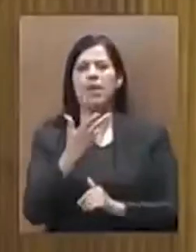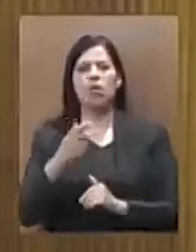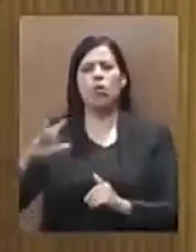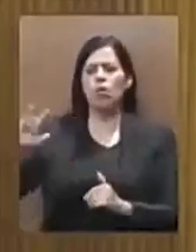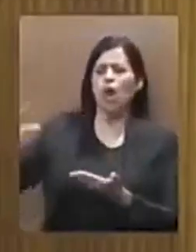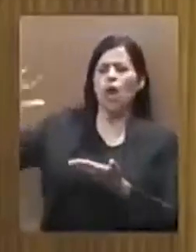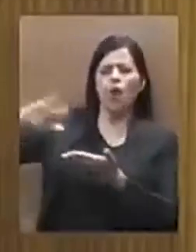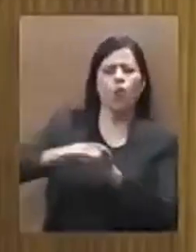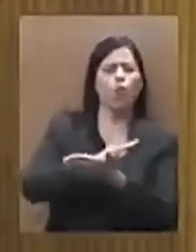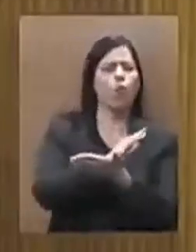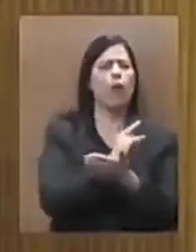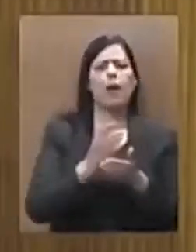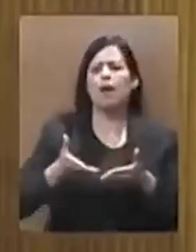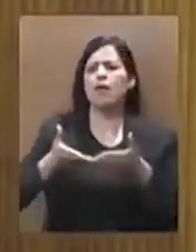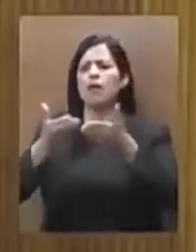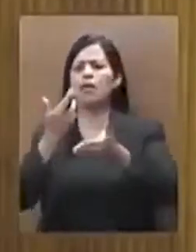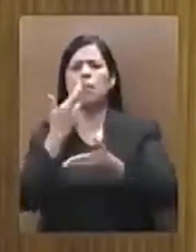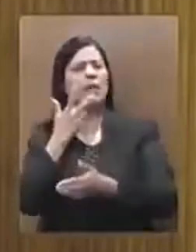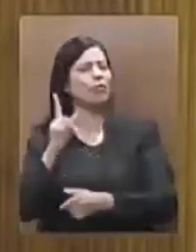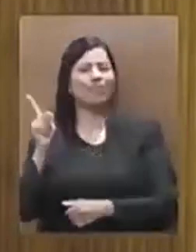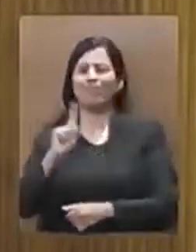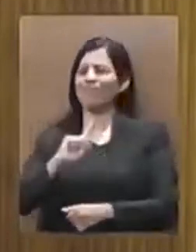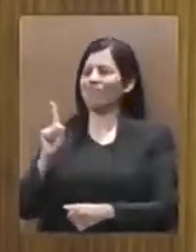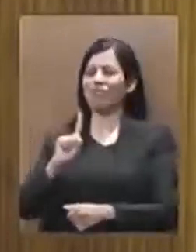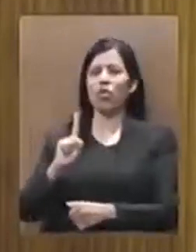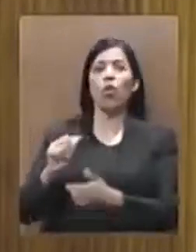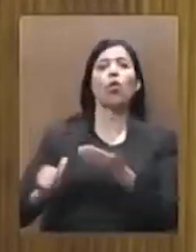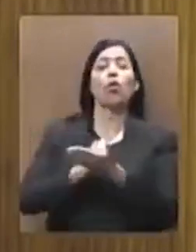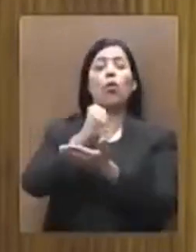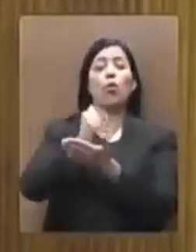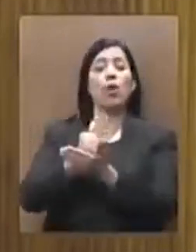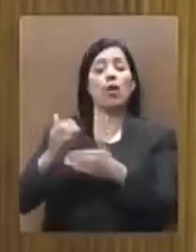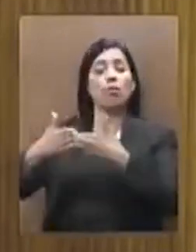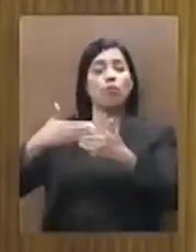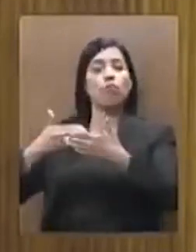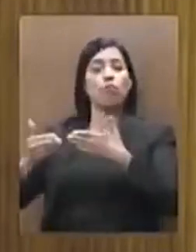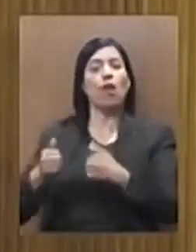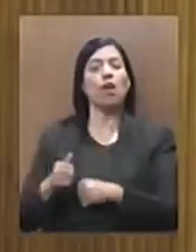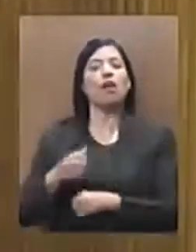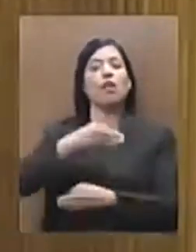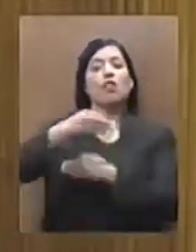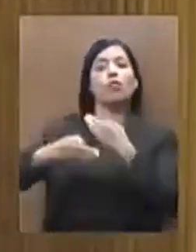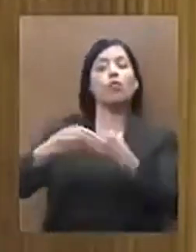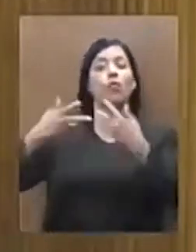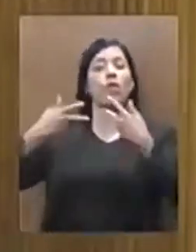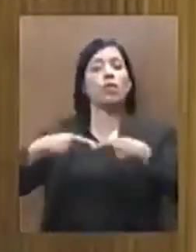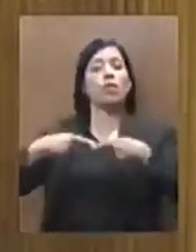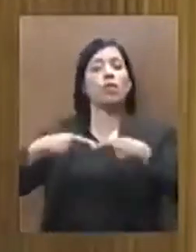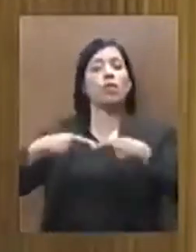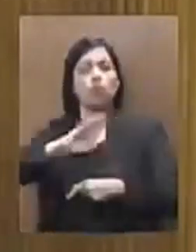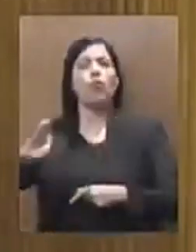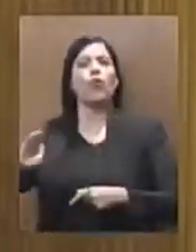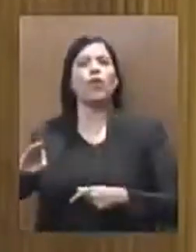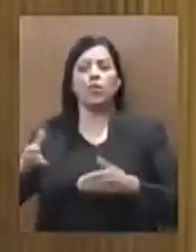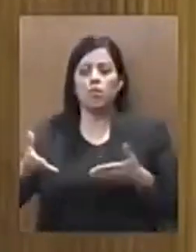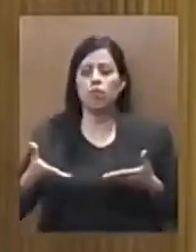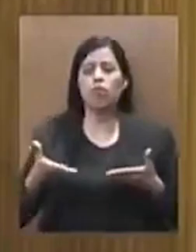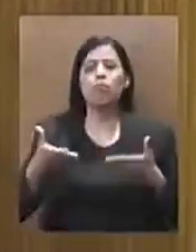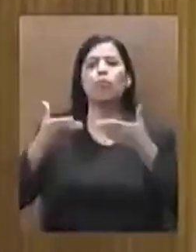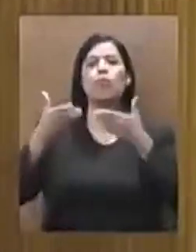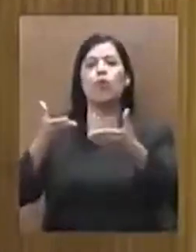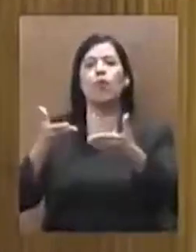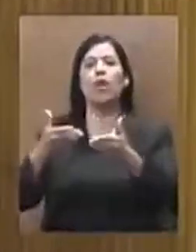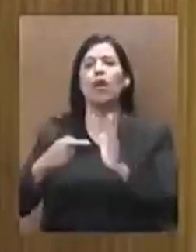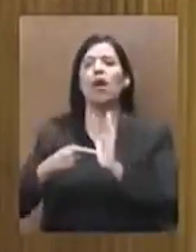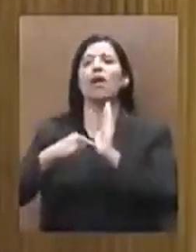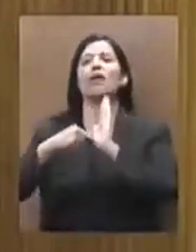aeropuertos la mejor carretera no una sociedad moderna es en la cual todas y todos podemos andar con la calle con